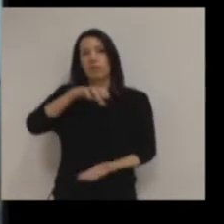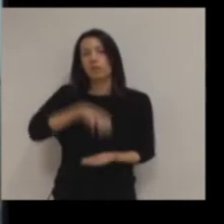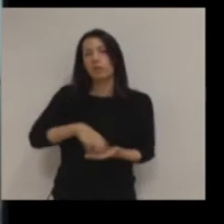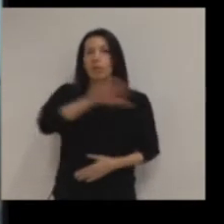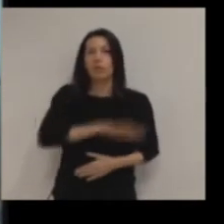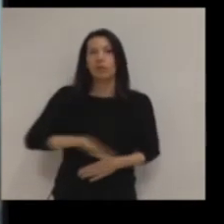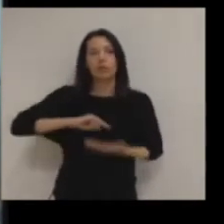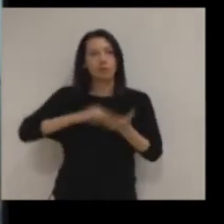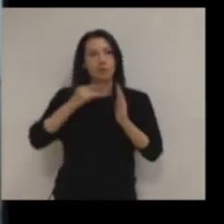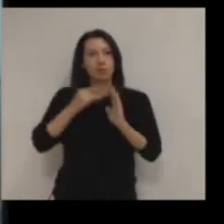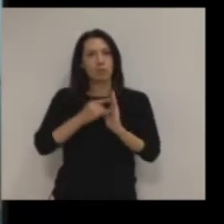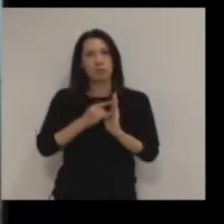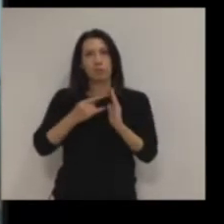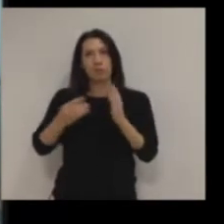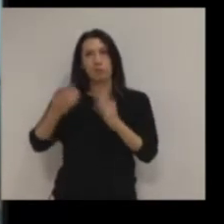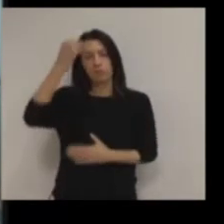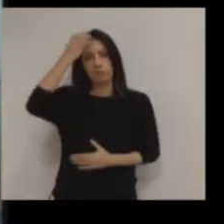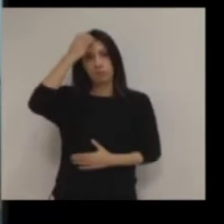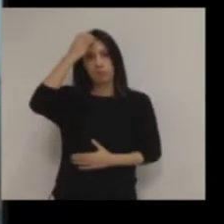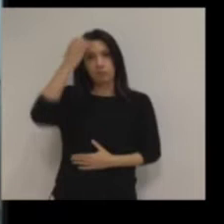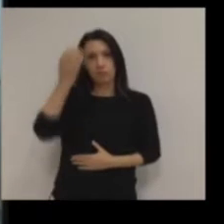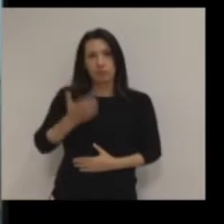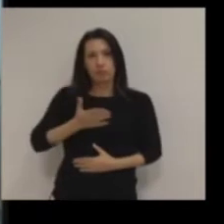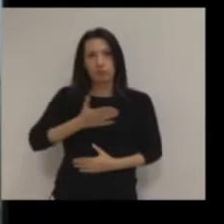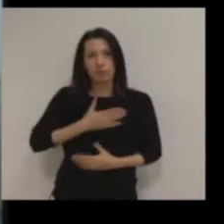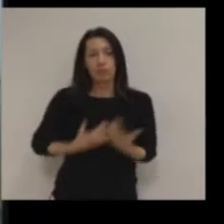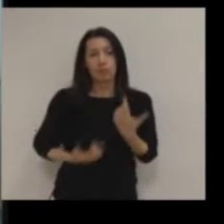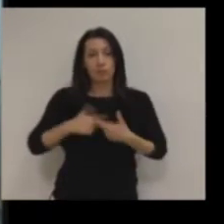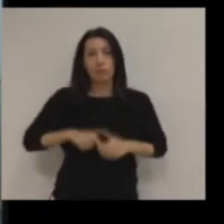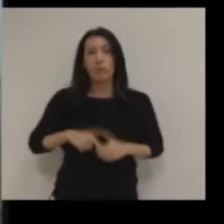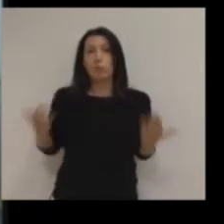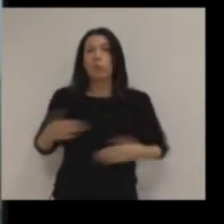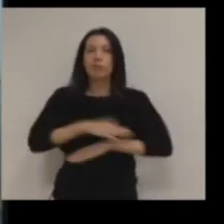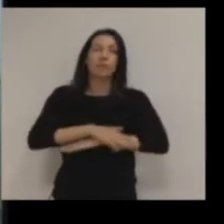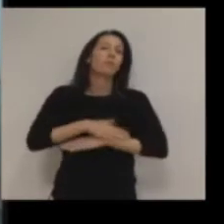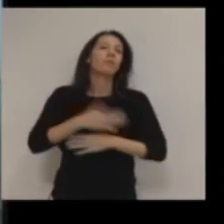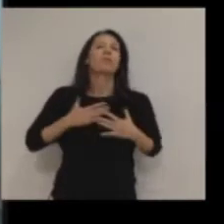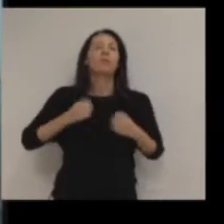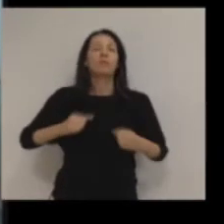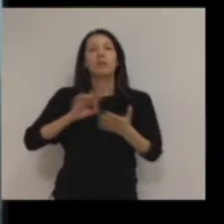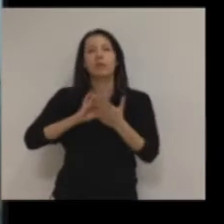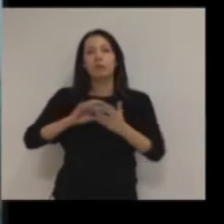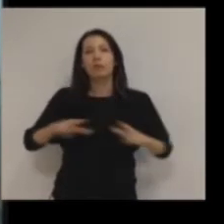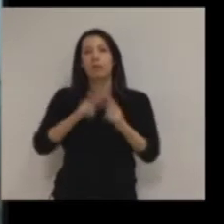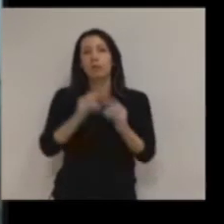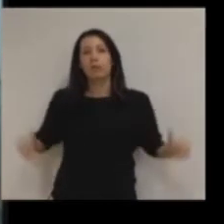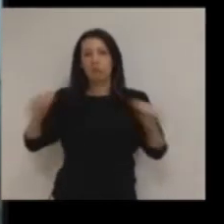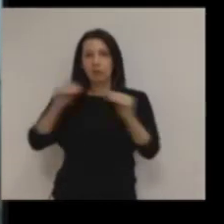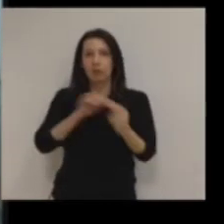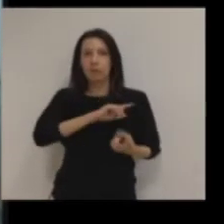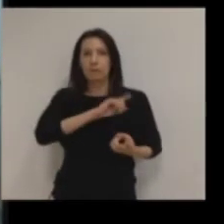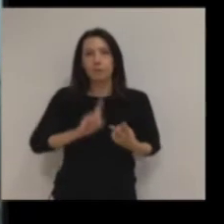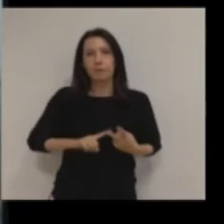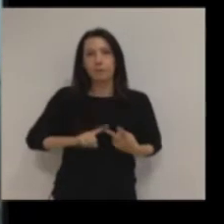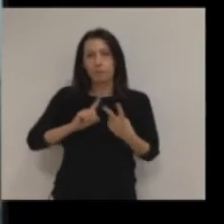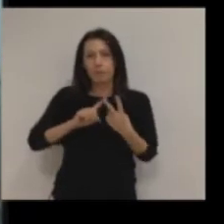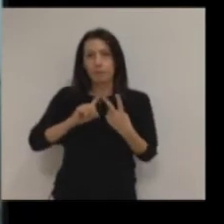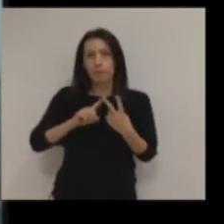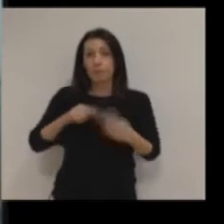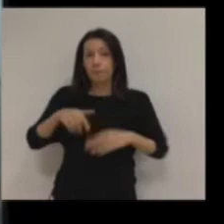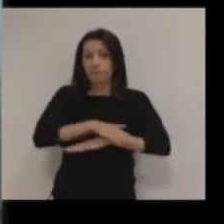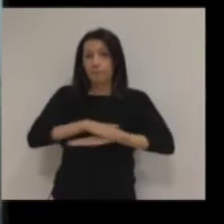de Tecnologías, y está compuesto por el Ministerio de Sanidad, Servicios Sociales e Igualdad,